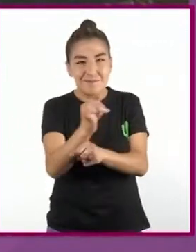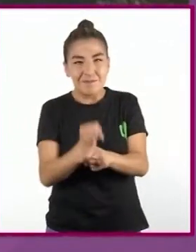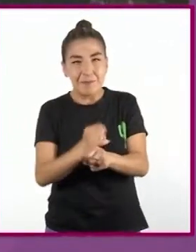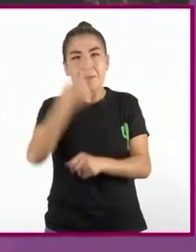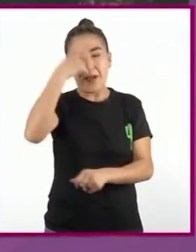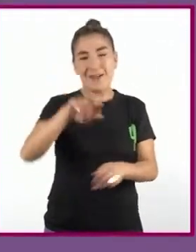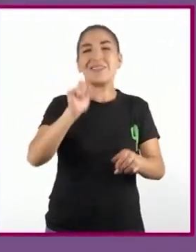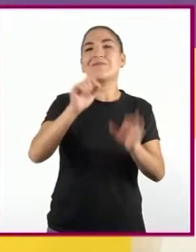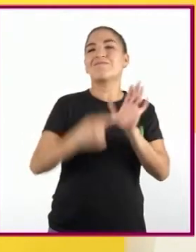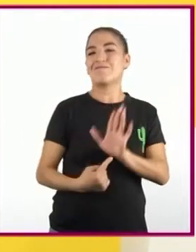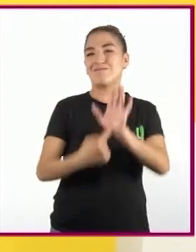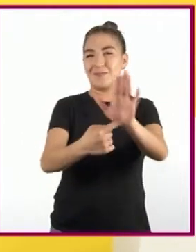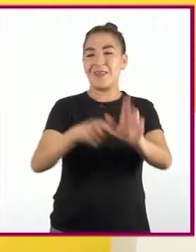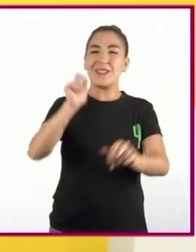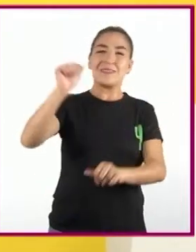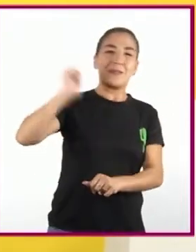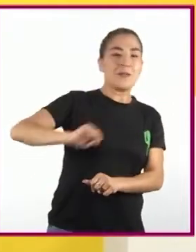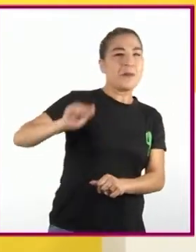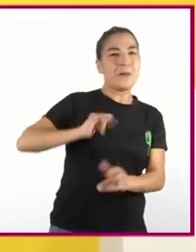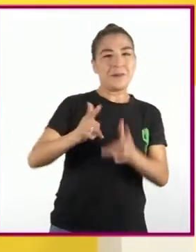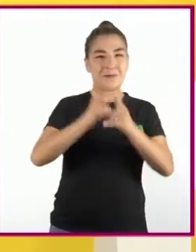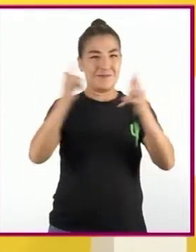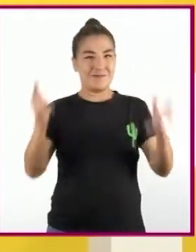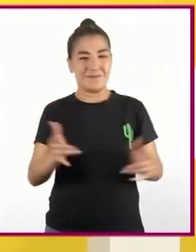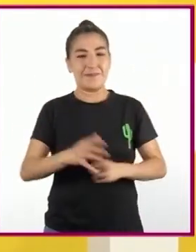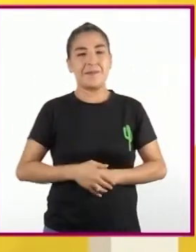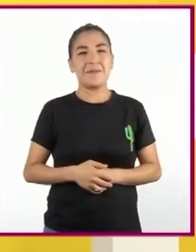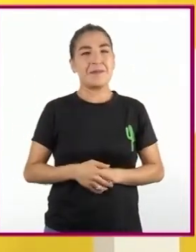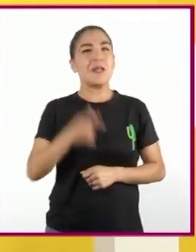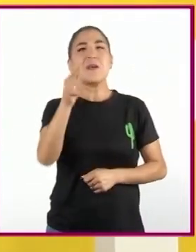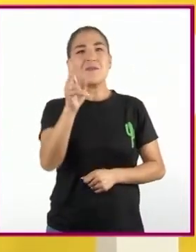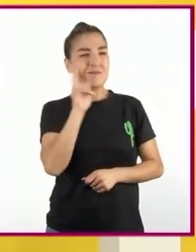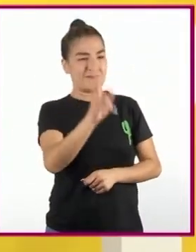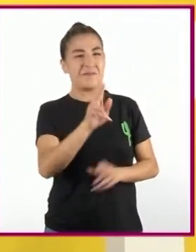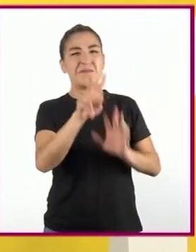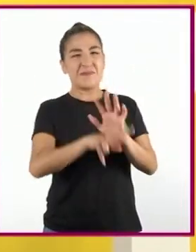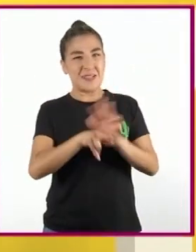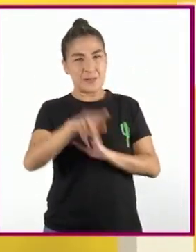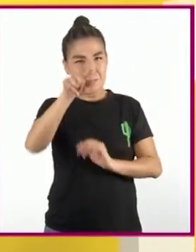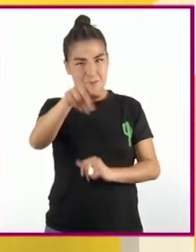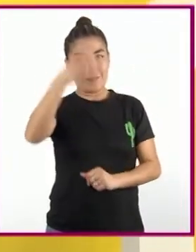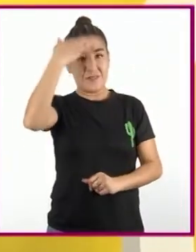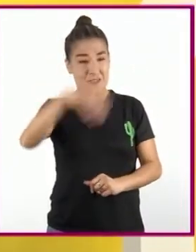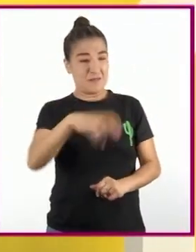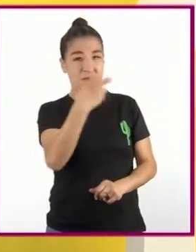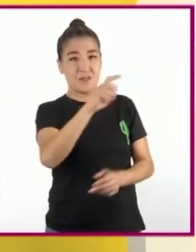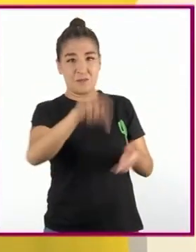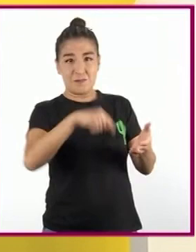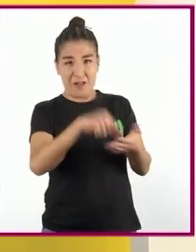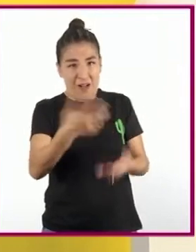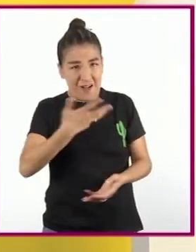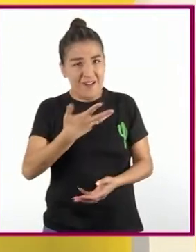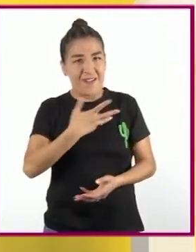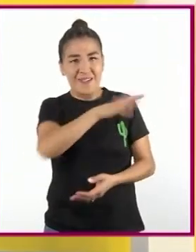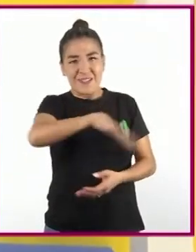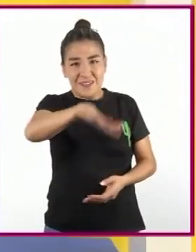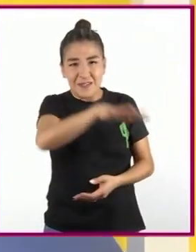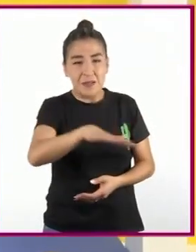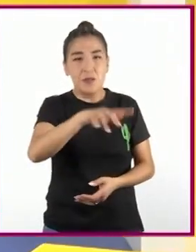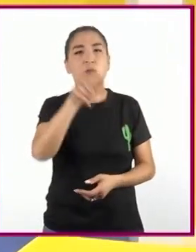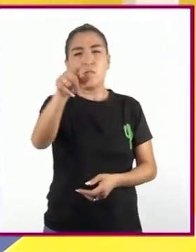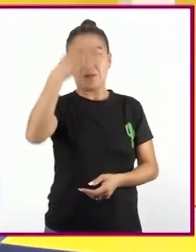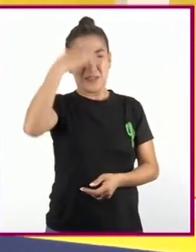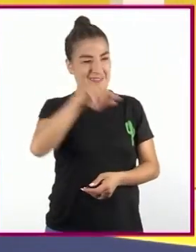nuestro pasado. ¿Qué les pareció el video? ¿Sabían de la existencia de esta ciudad? ¿De la importancia que tenía para